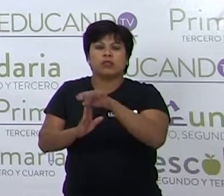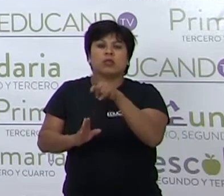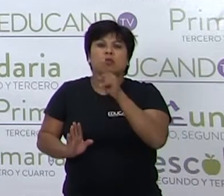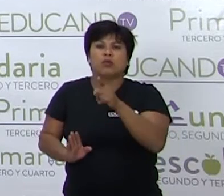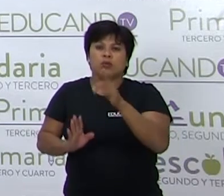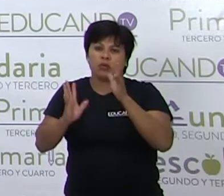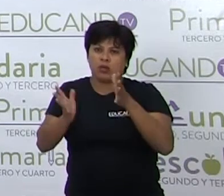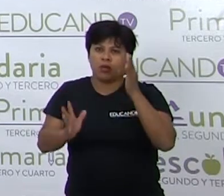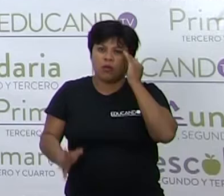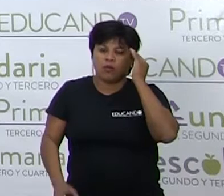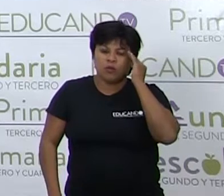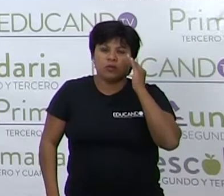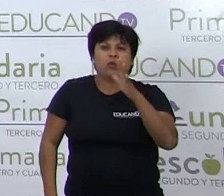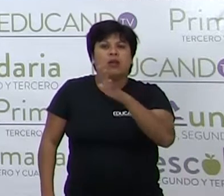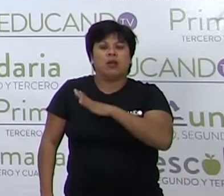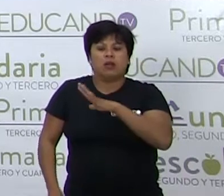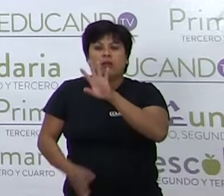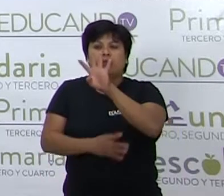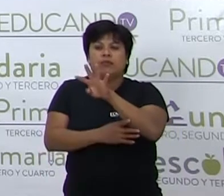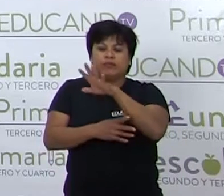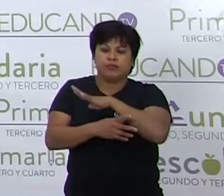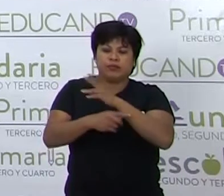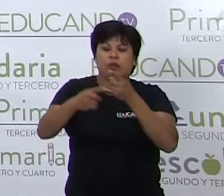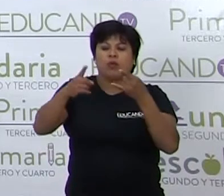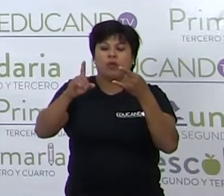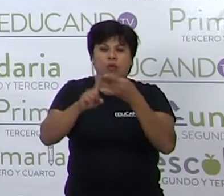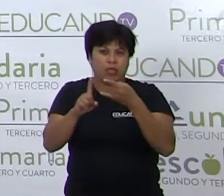pues están está en el cuadrado